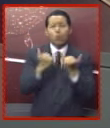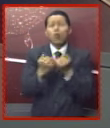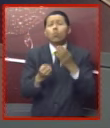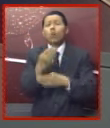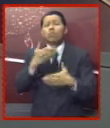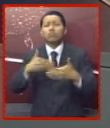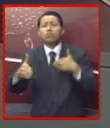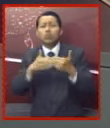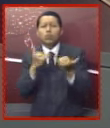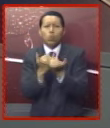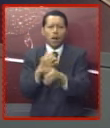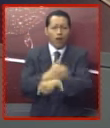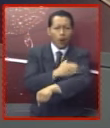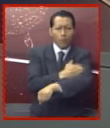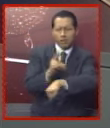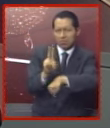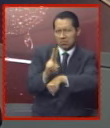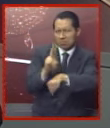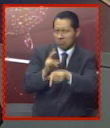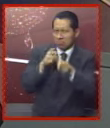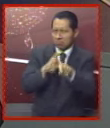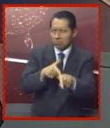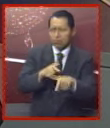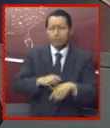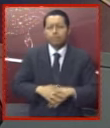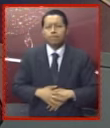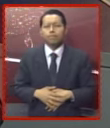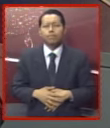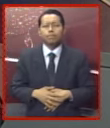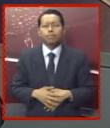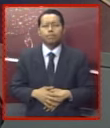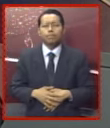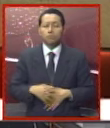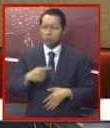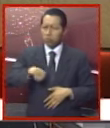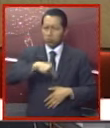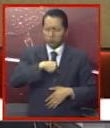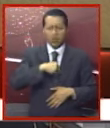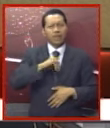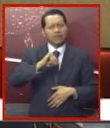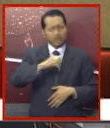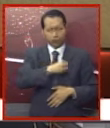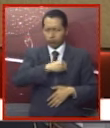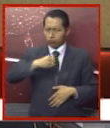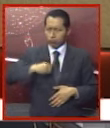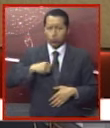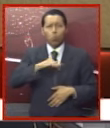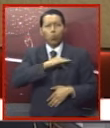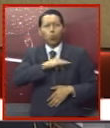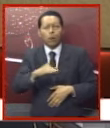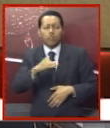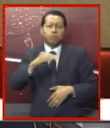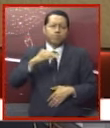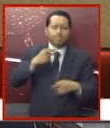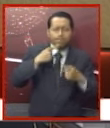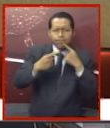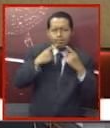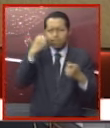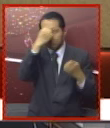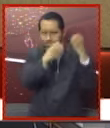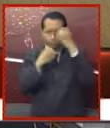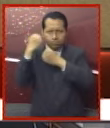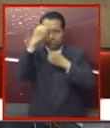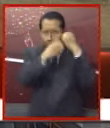y acompañamiento permanentes. Nos comprometemos a analizar y discutir a profundidad el nuevo modelo